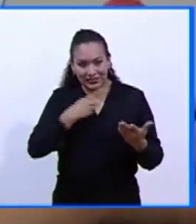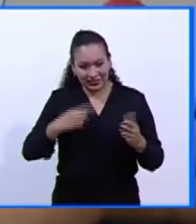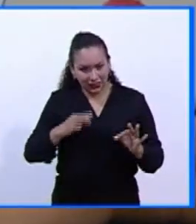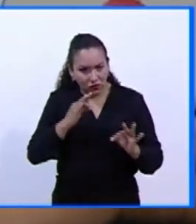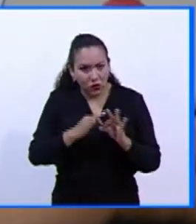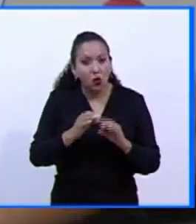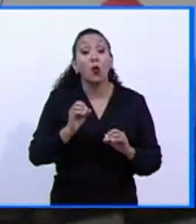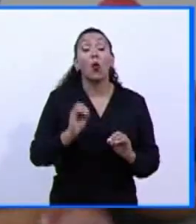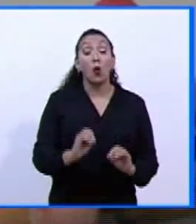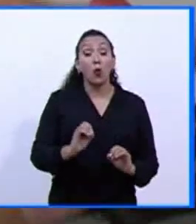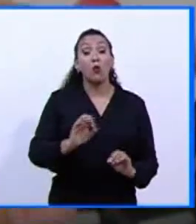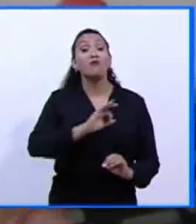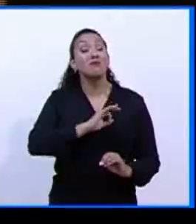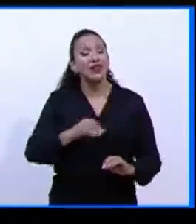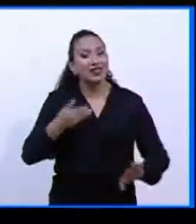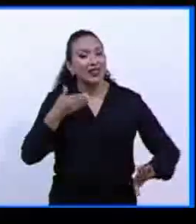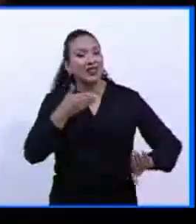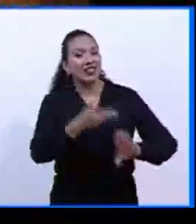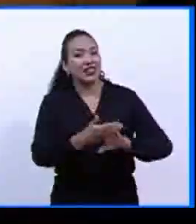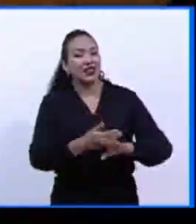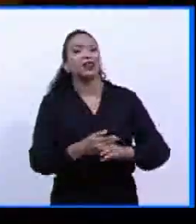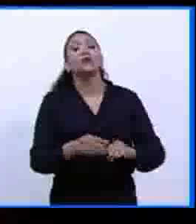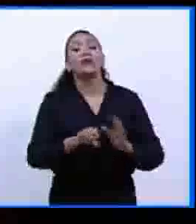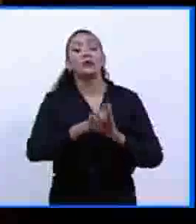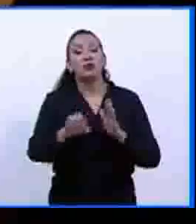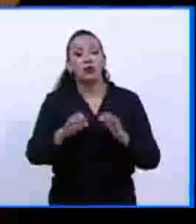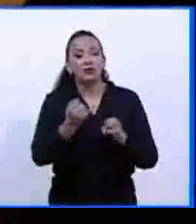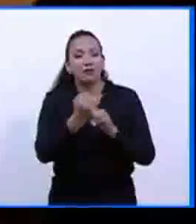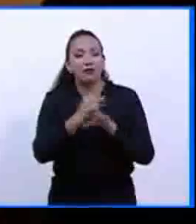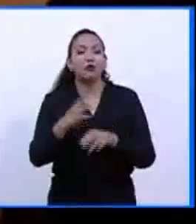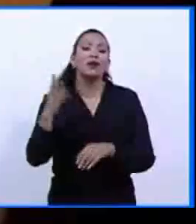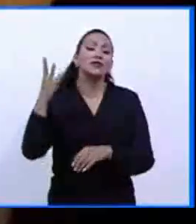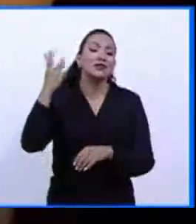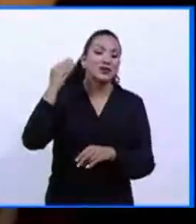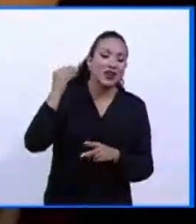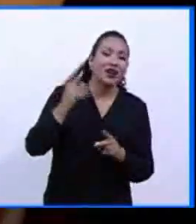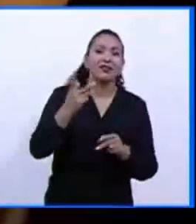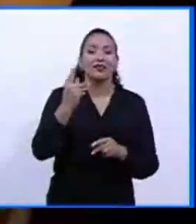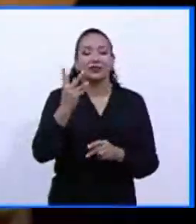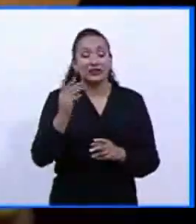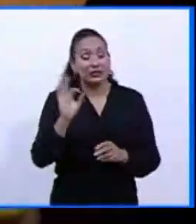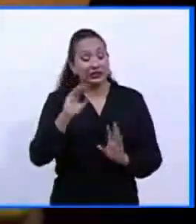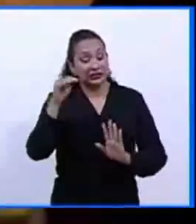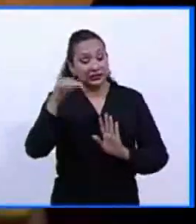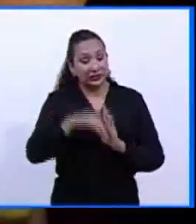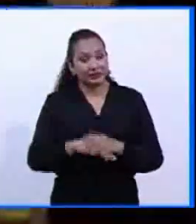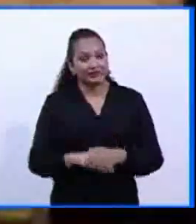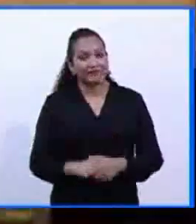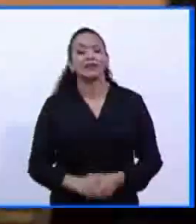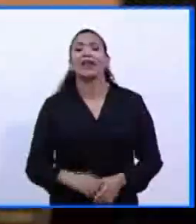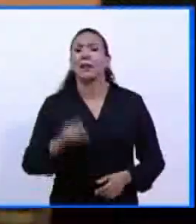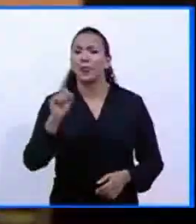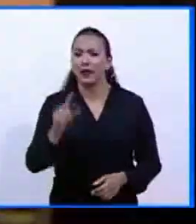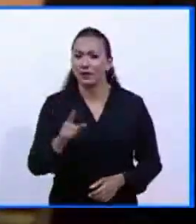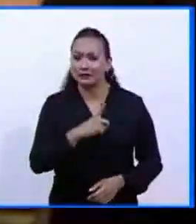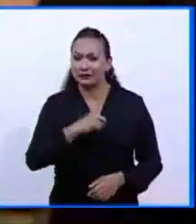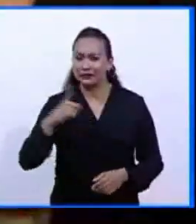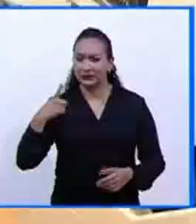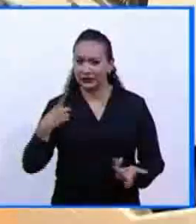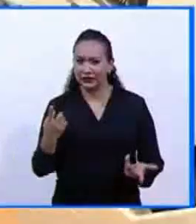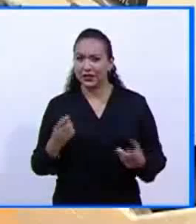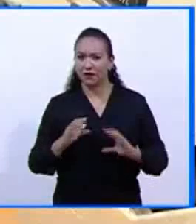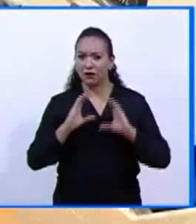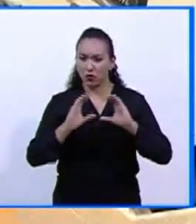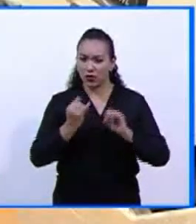que pongan en riesgo los sistemas de telecomunicaciones. Además, debe prevalecer la prohibición de reservas sobre